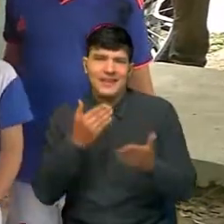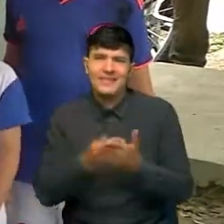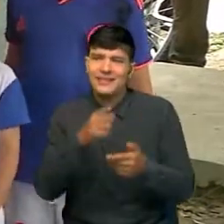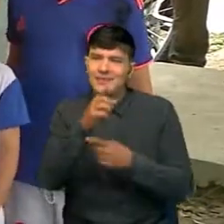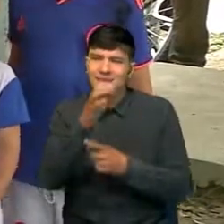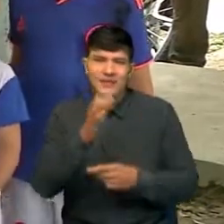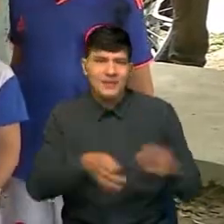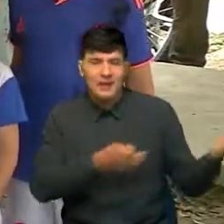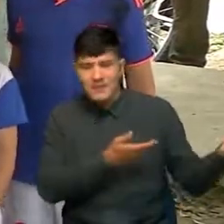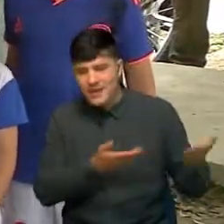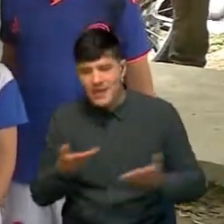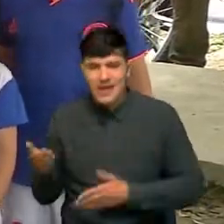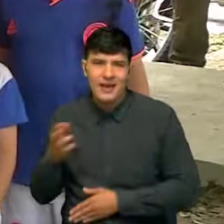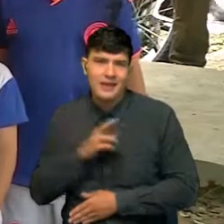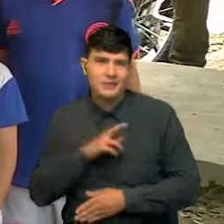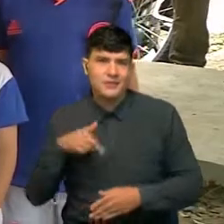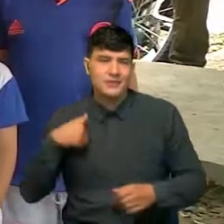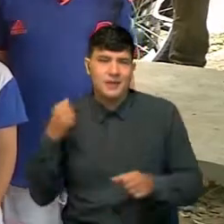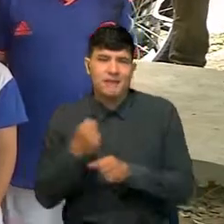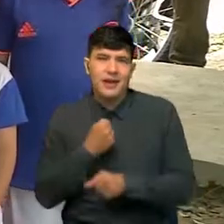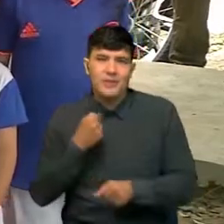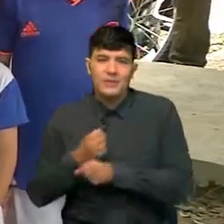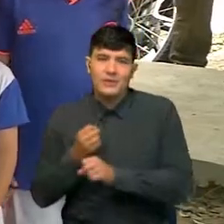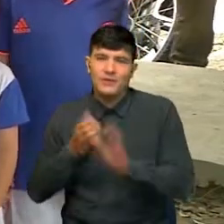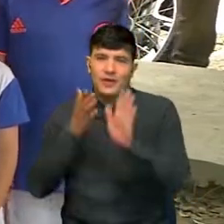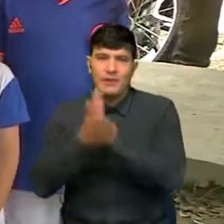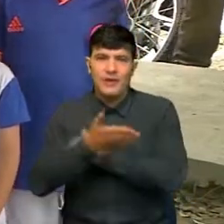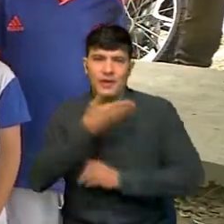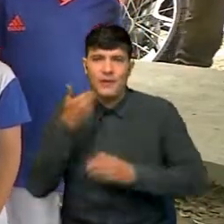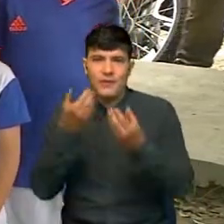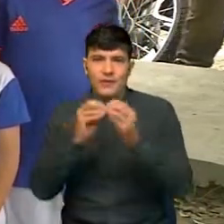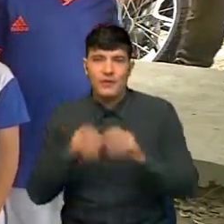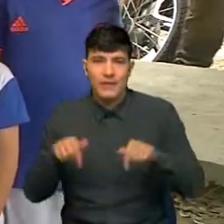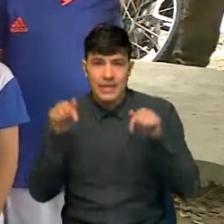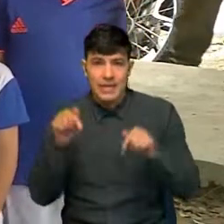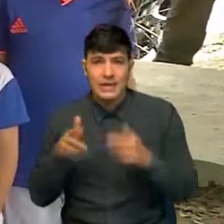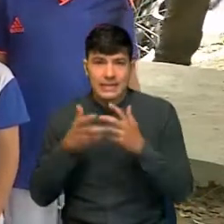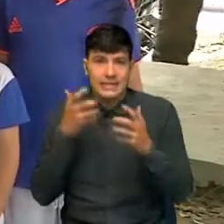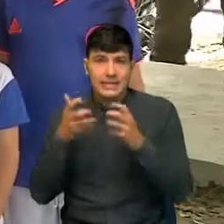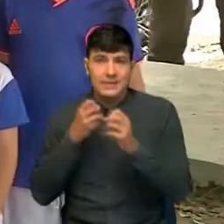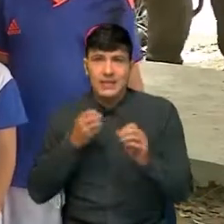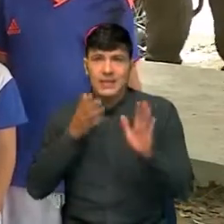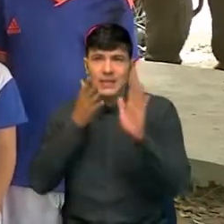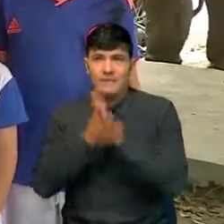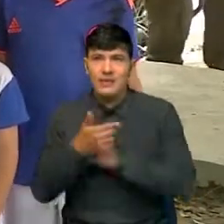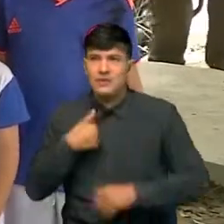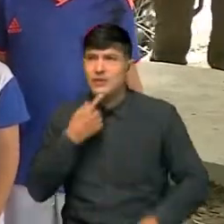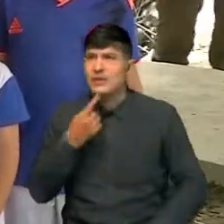mejor forma y trabajamos para informarlos de la mejor manera a través de nuestro sistema informativo. Yo me despido con